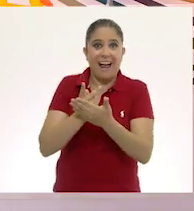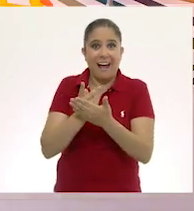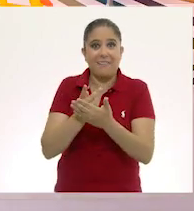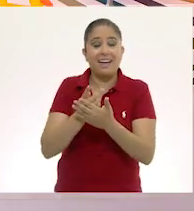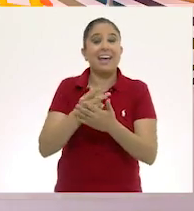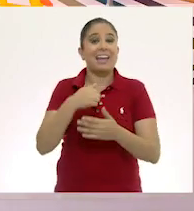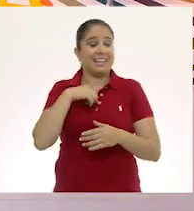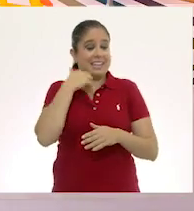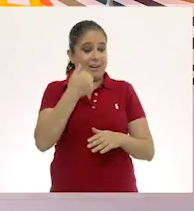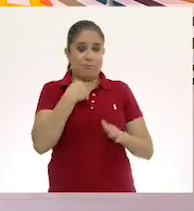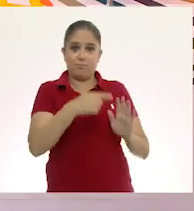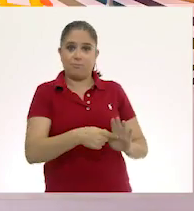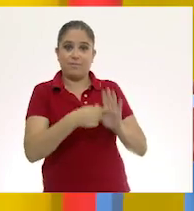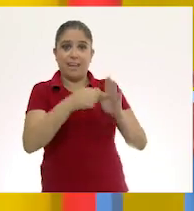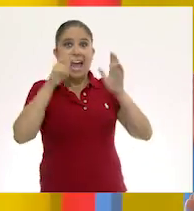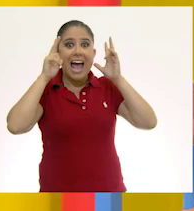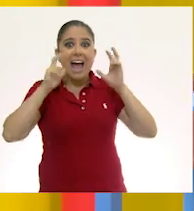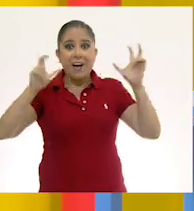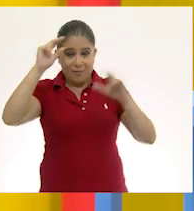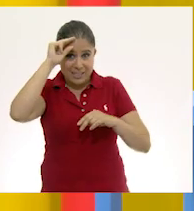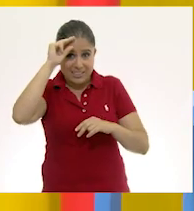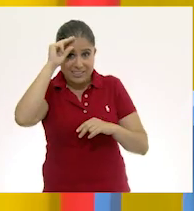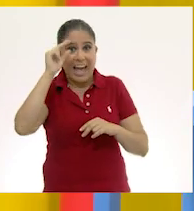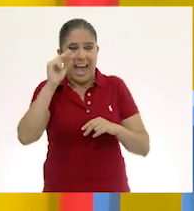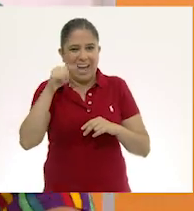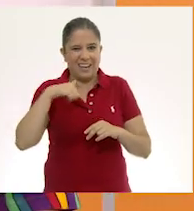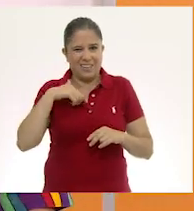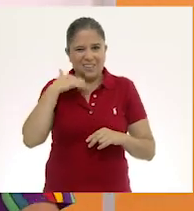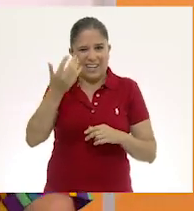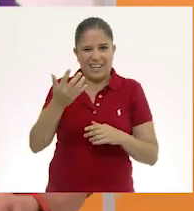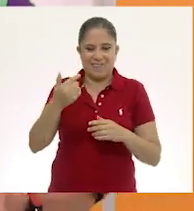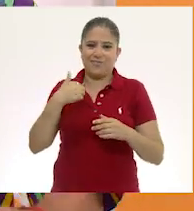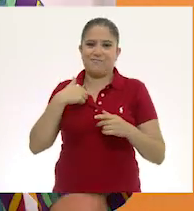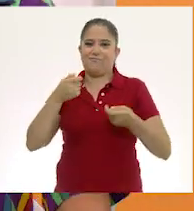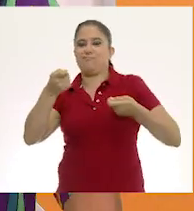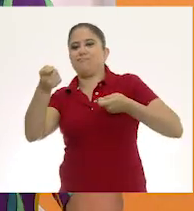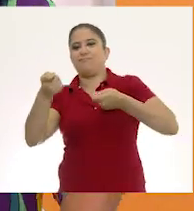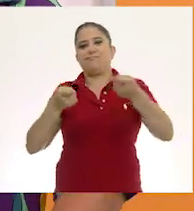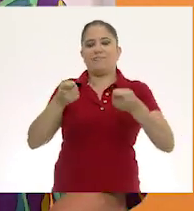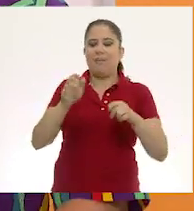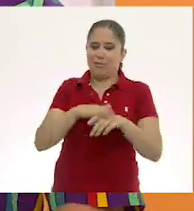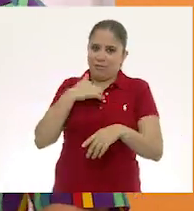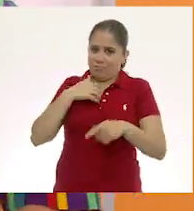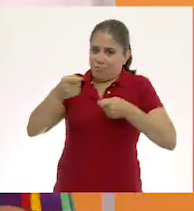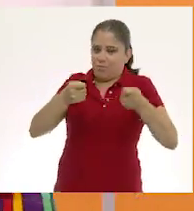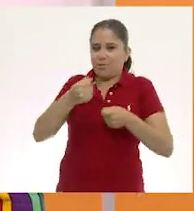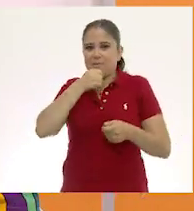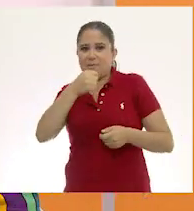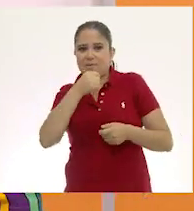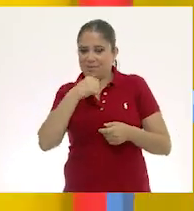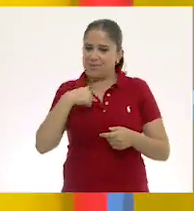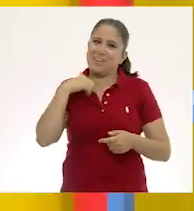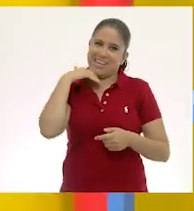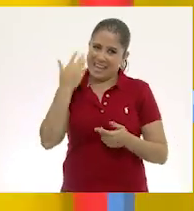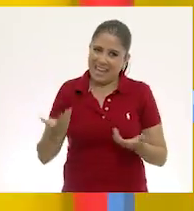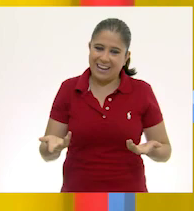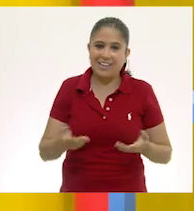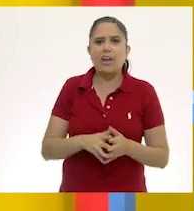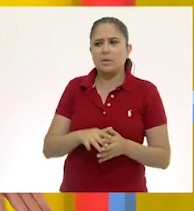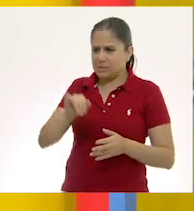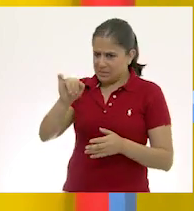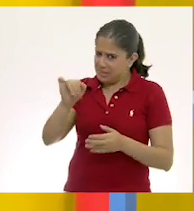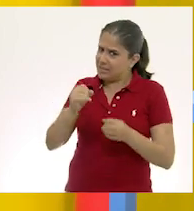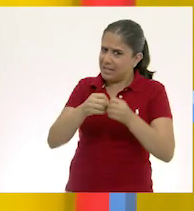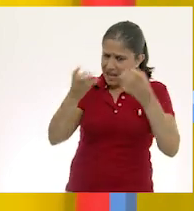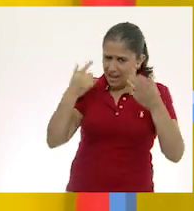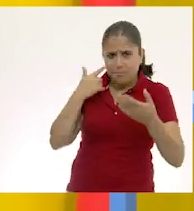diste la oportunidad de presentar a Jolisto. A Jolisto, claro. Pero ahora quiero ser así como el conductor, porque pues no me ha tocado, David. ¿Sí? Me parece una buena idea, claro.